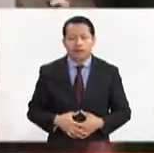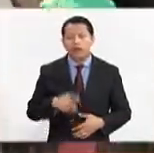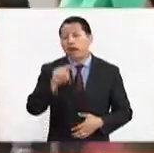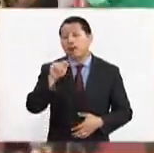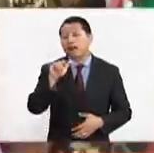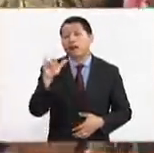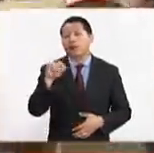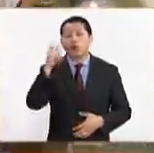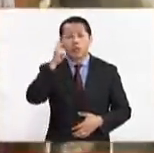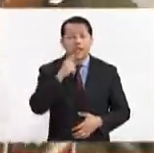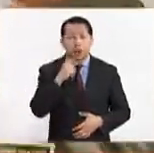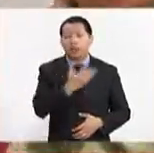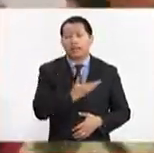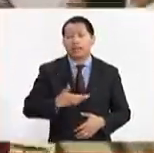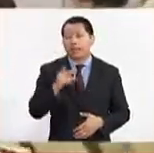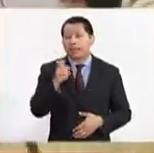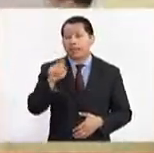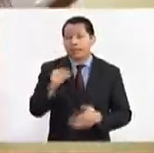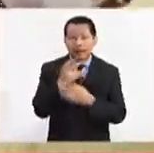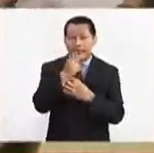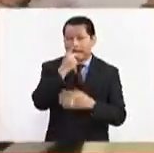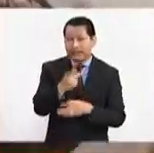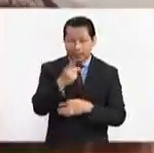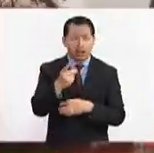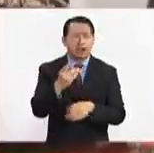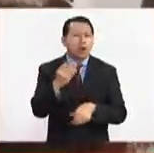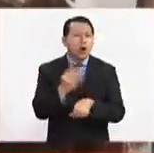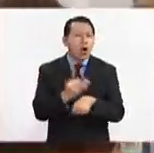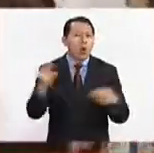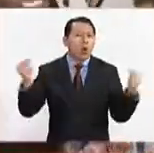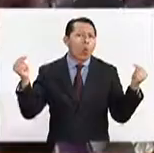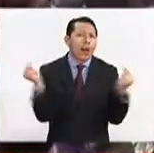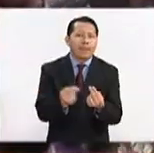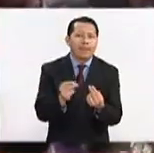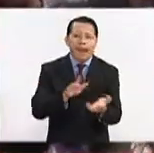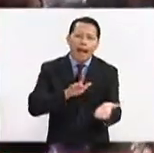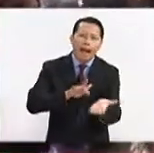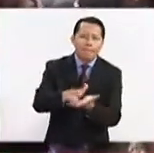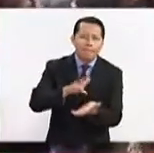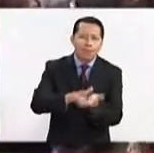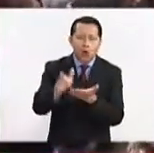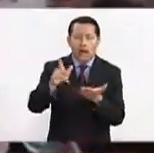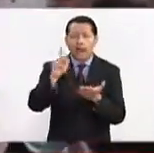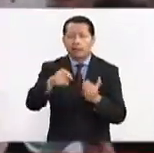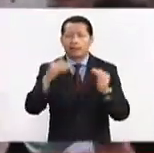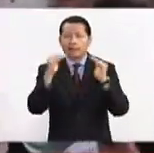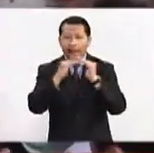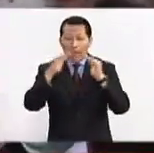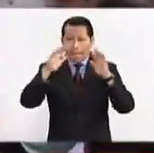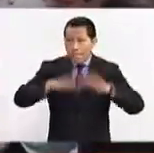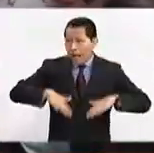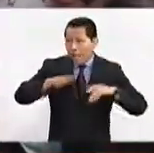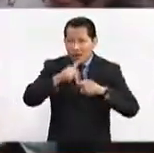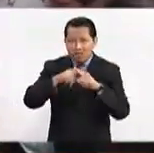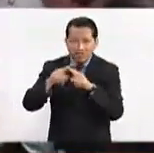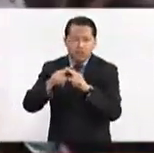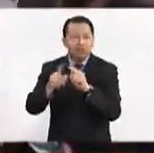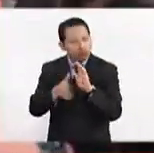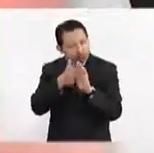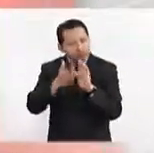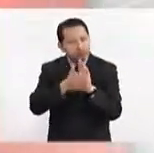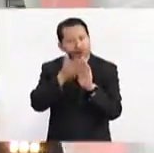Taxco Guerrero, el presidente Enrique Peña Nieto aseguró que lo más urgente es apoyar en la reconstrucción de viviendas después de los sismos.